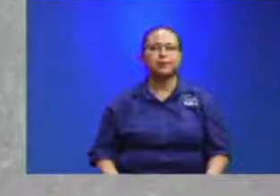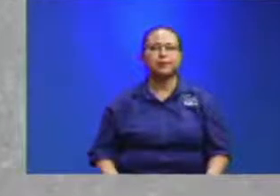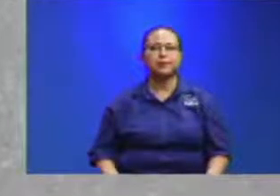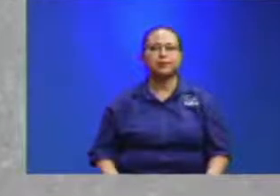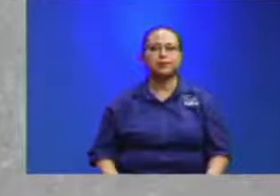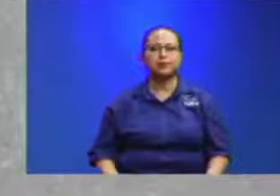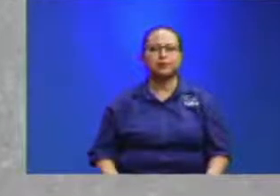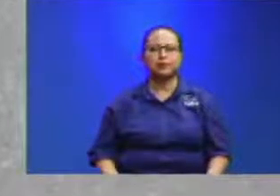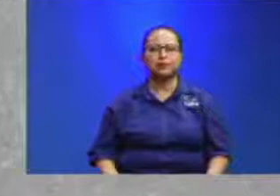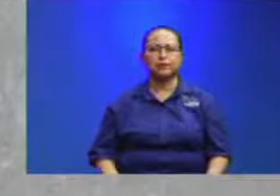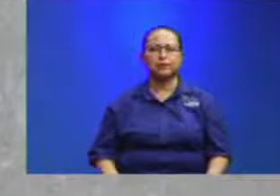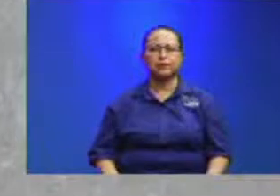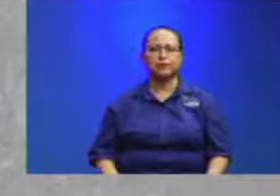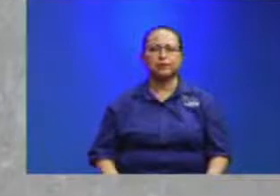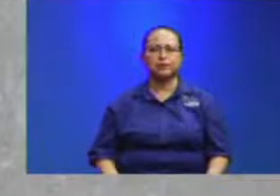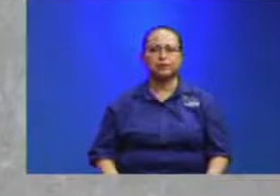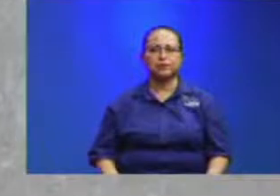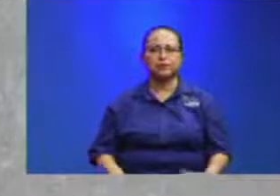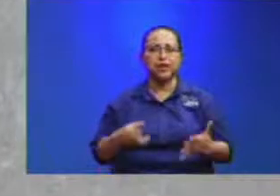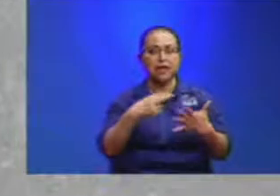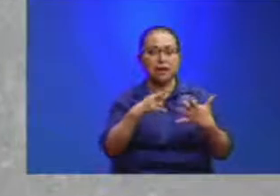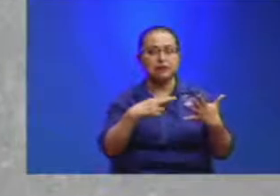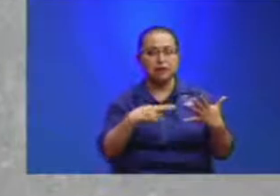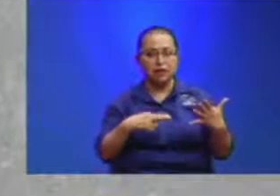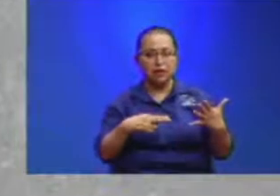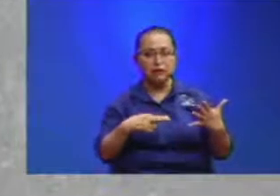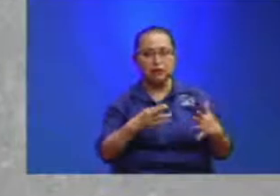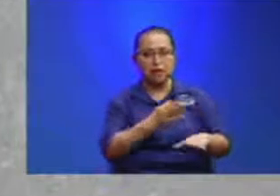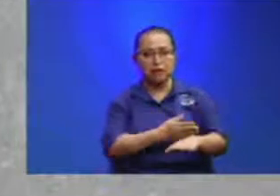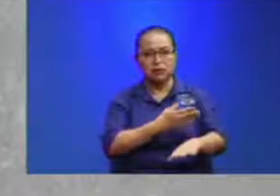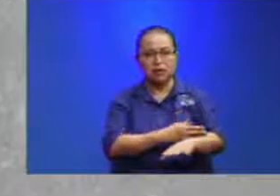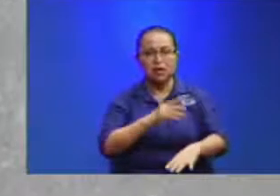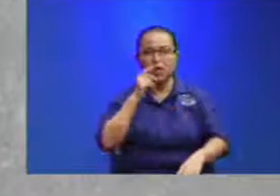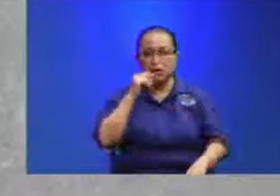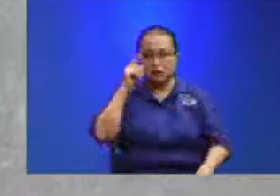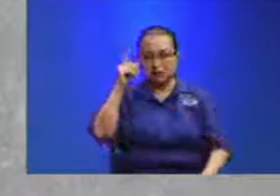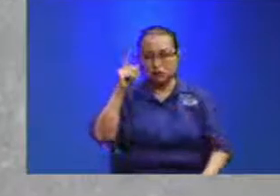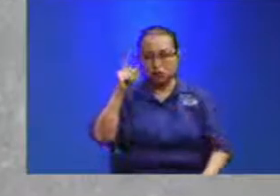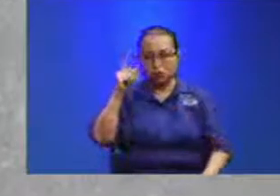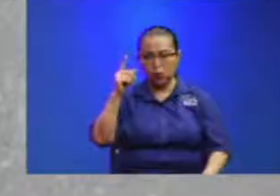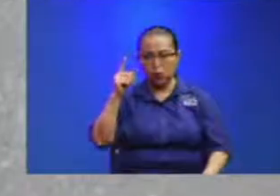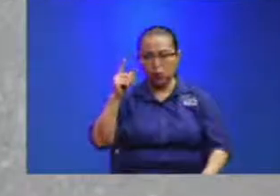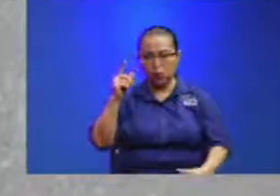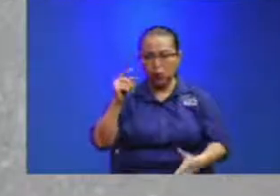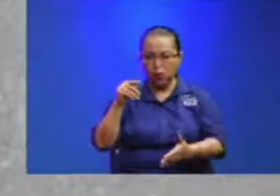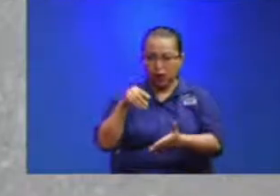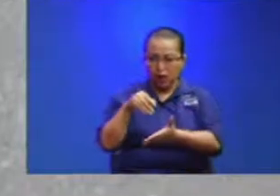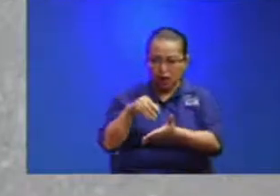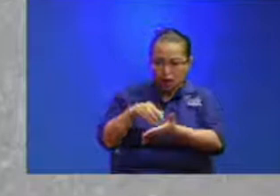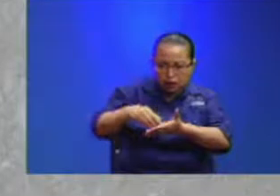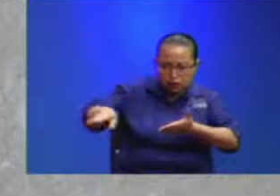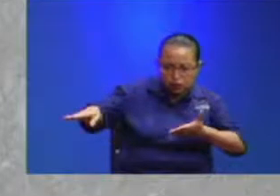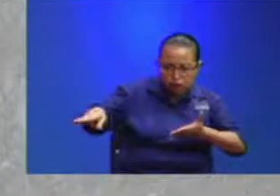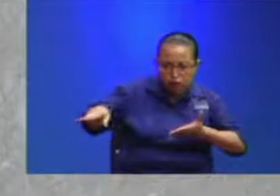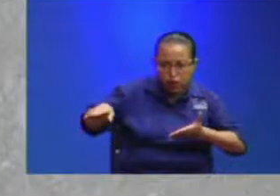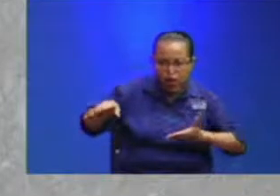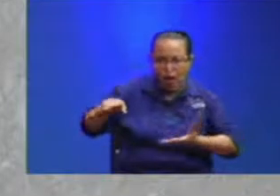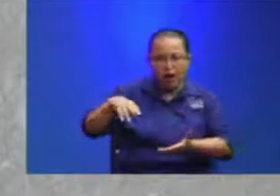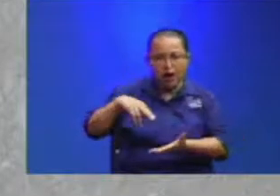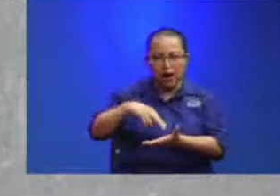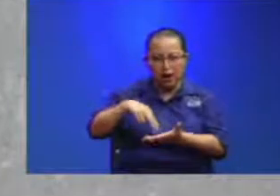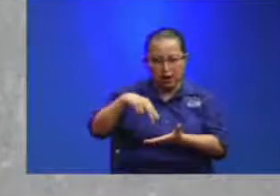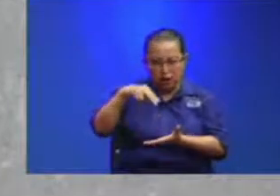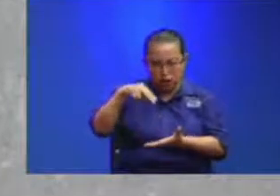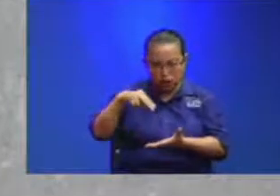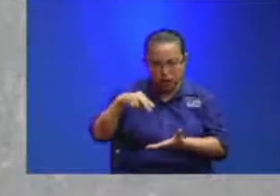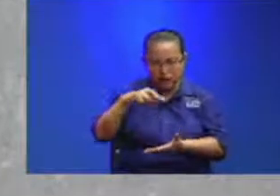y lo voy a leer desde antes vamos a ver el señor expulsado a naciones grandes y poderosas delante de vosotros y en